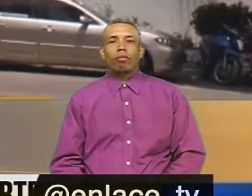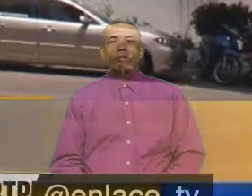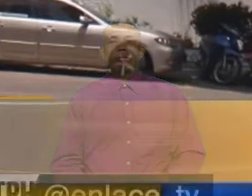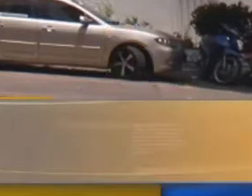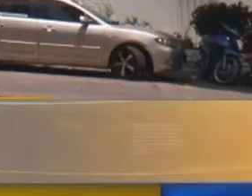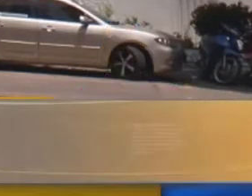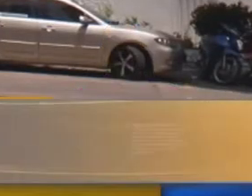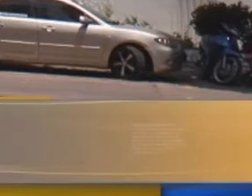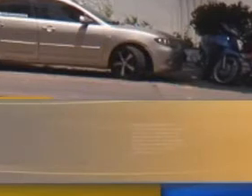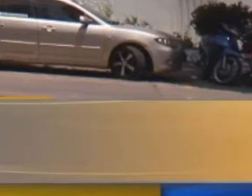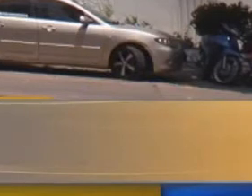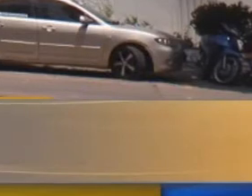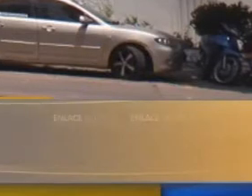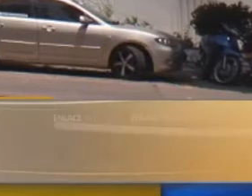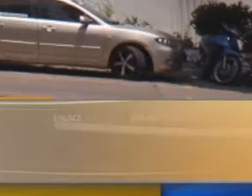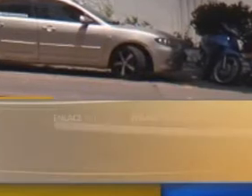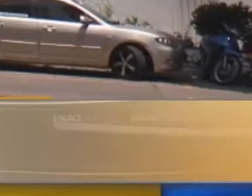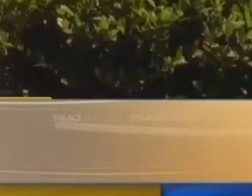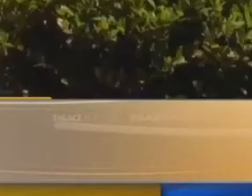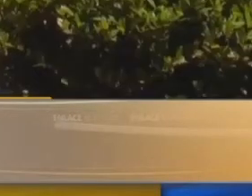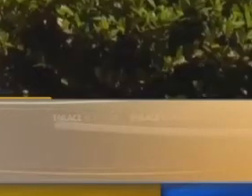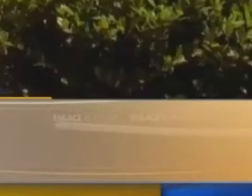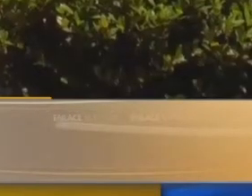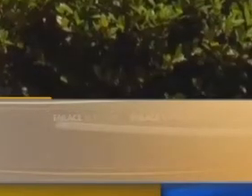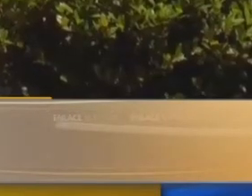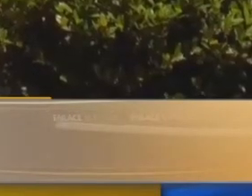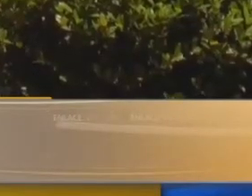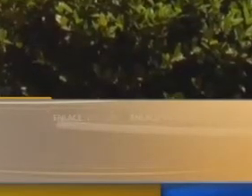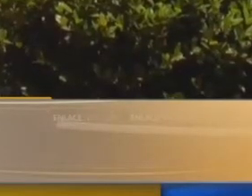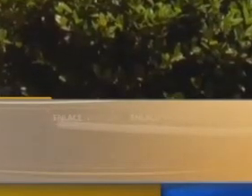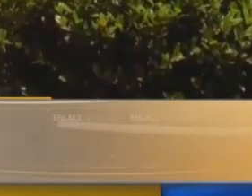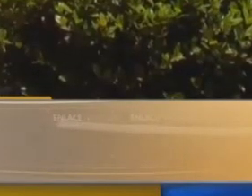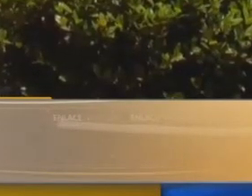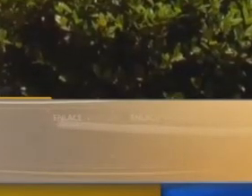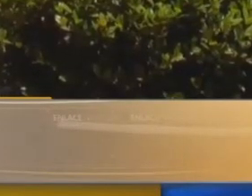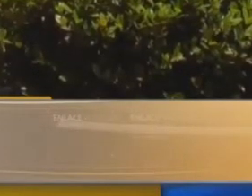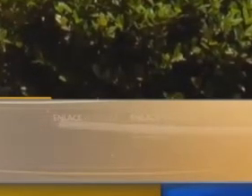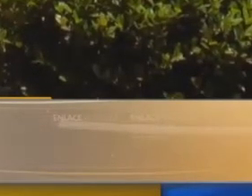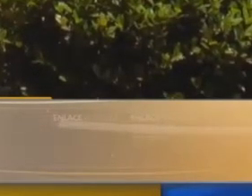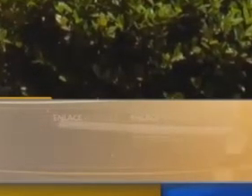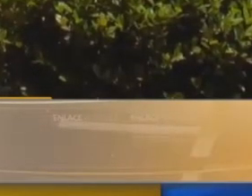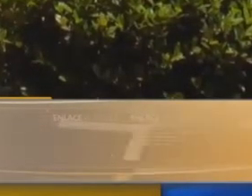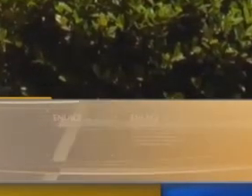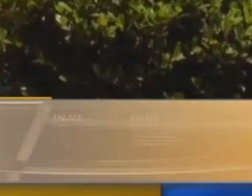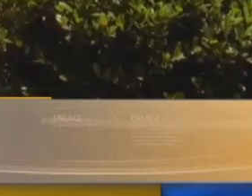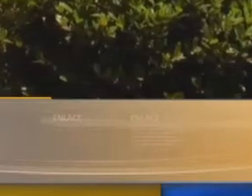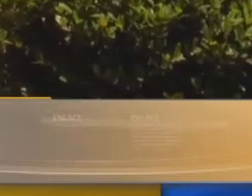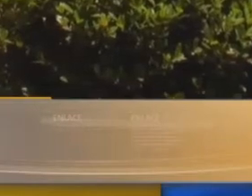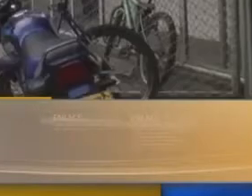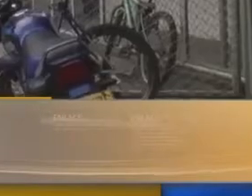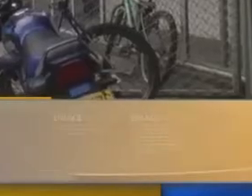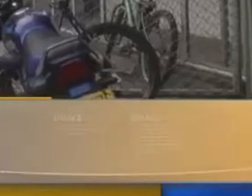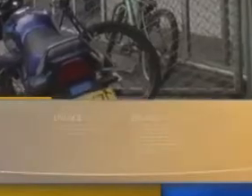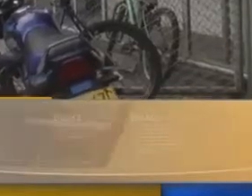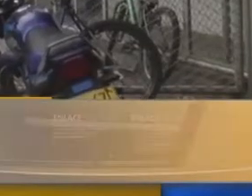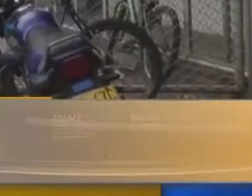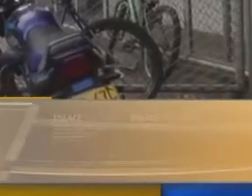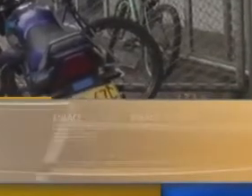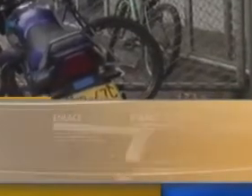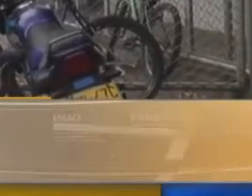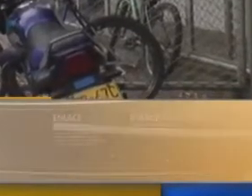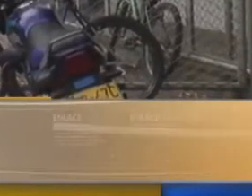Un recluso murió cuando, según la policía, ingirió creolina al parecer en una acción suicida. El infortunado hombre, que purgaba una pena por porte ilegal de arma, fue llevado al